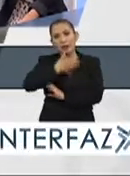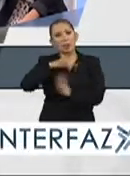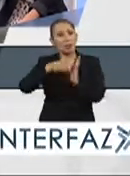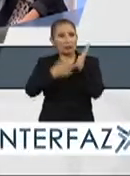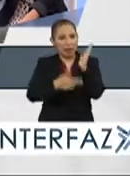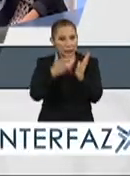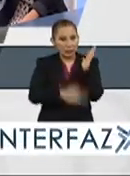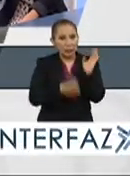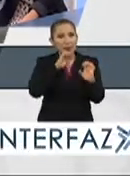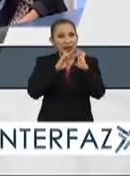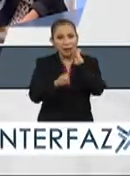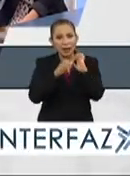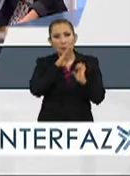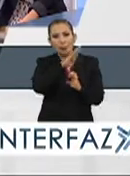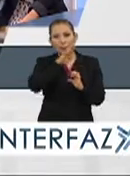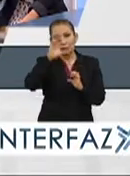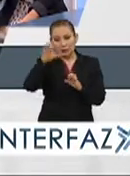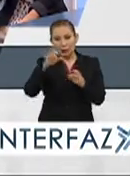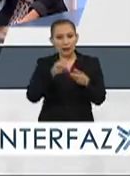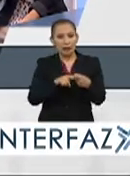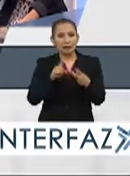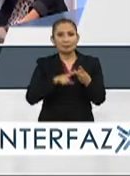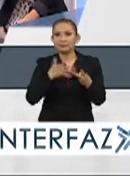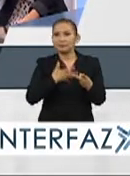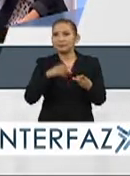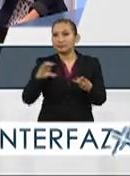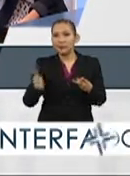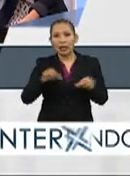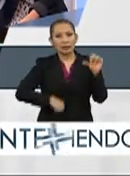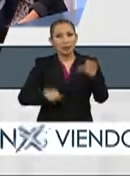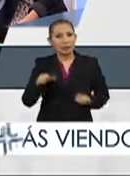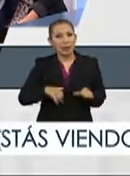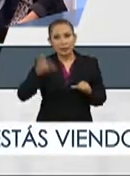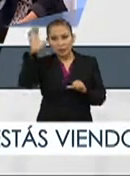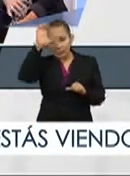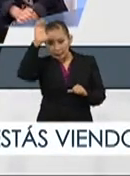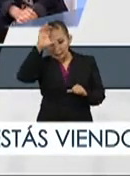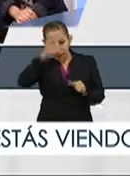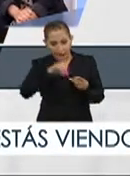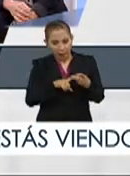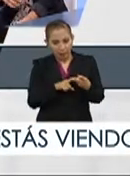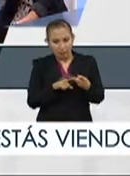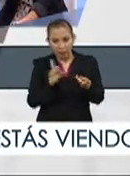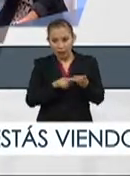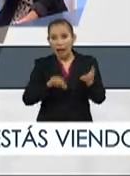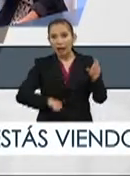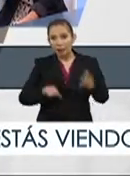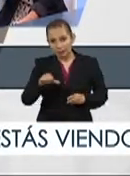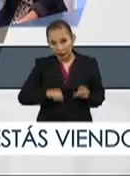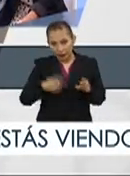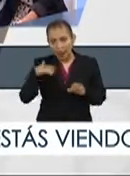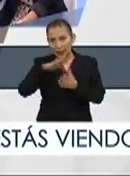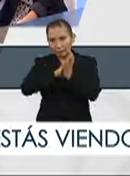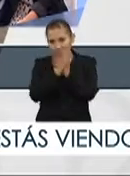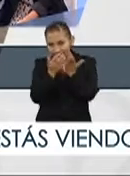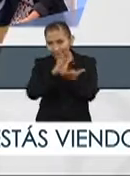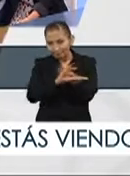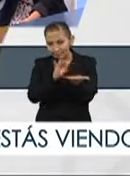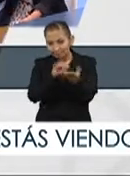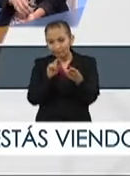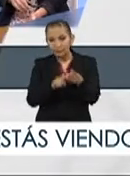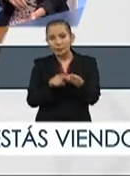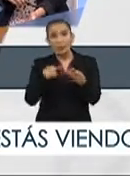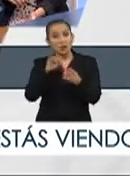desde talleres de periodismo con la BBC, tenemos actividades de ciencia, tenemos actividades también de literatura,